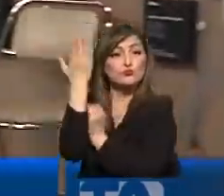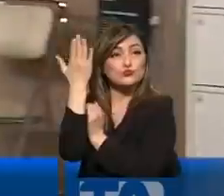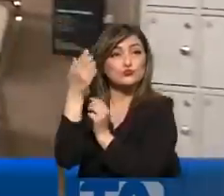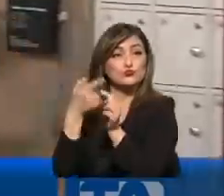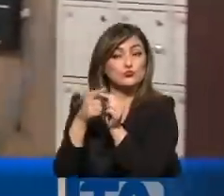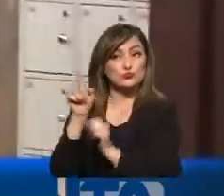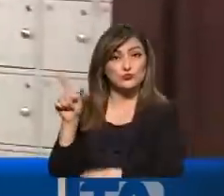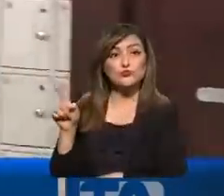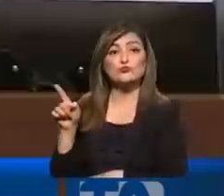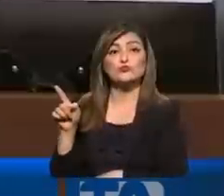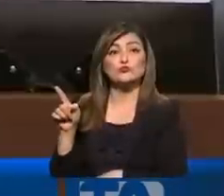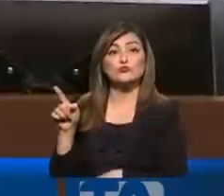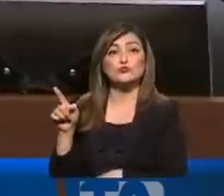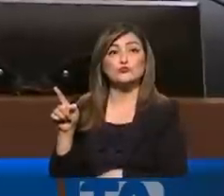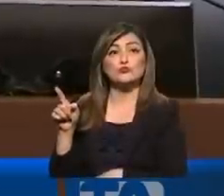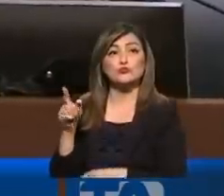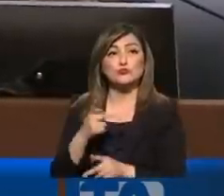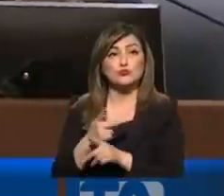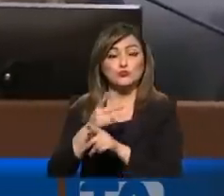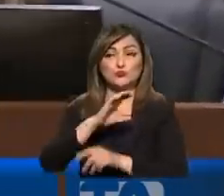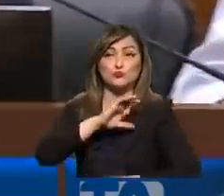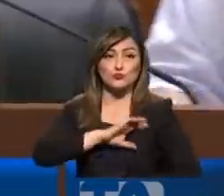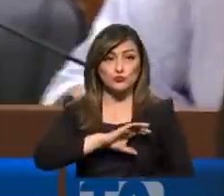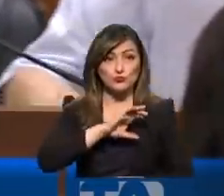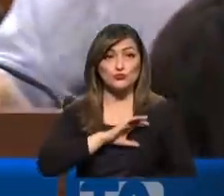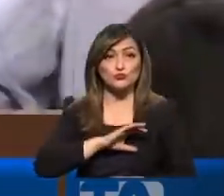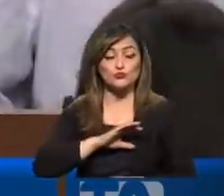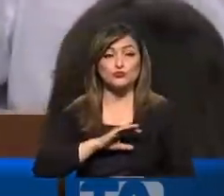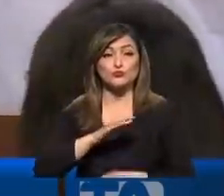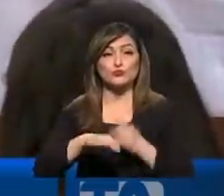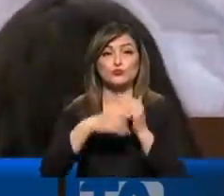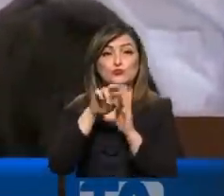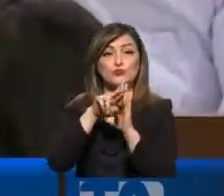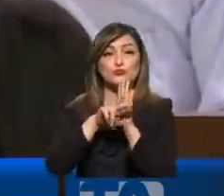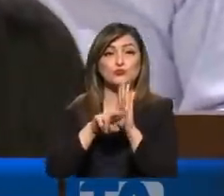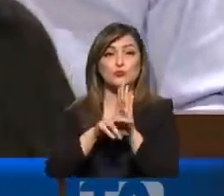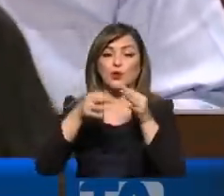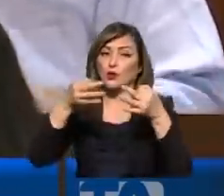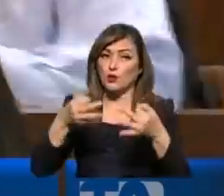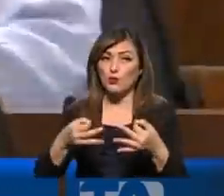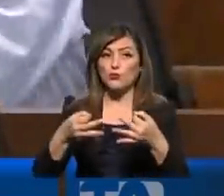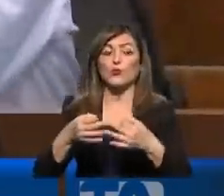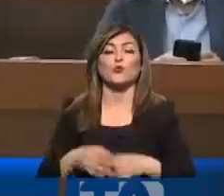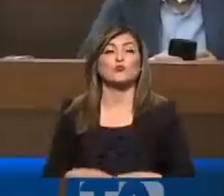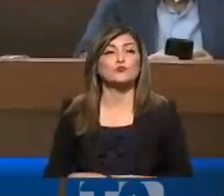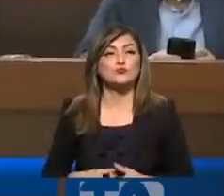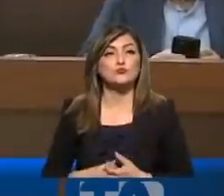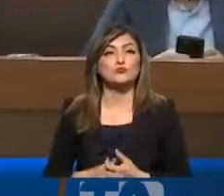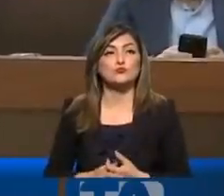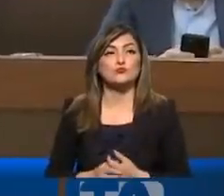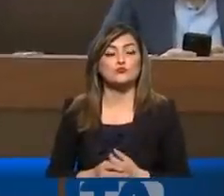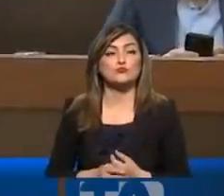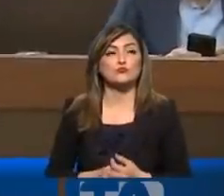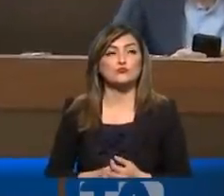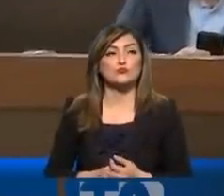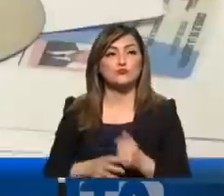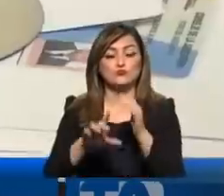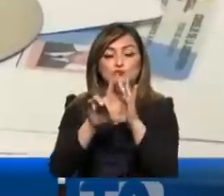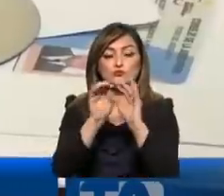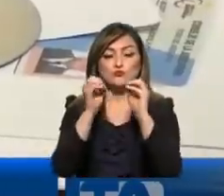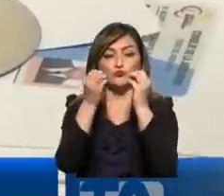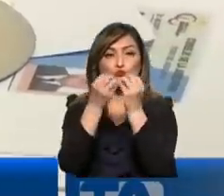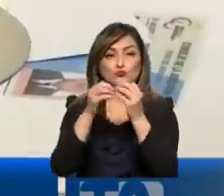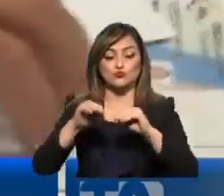de Quito por parte del Consejo Metropolitano cumplió con todas las formalidades previstas en el Código Orgánico de